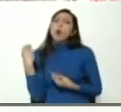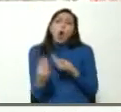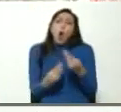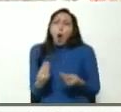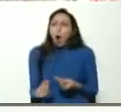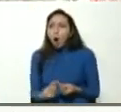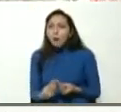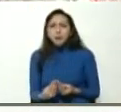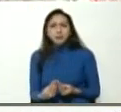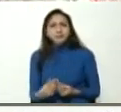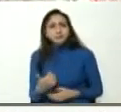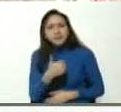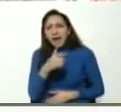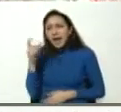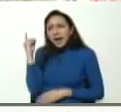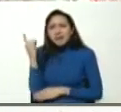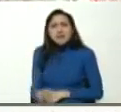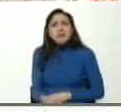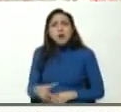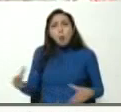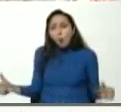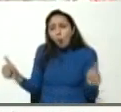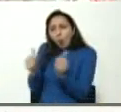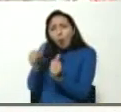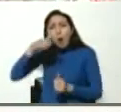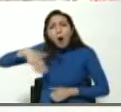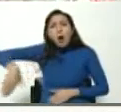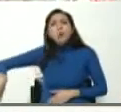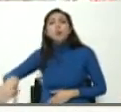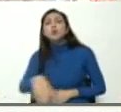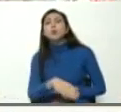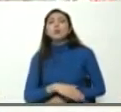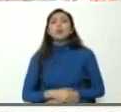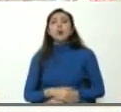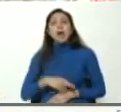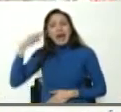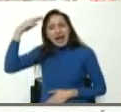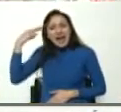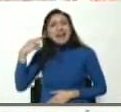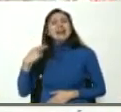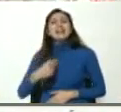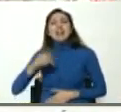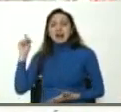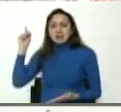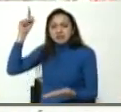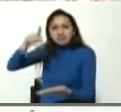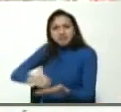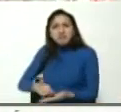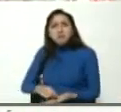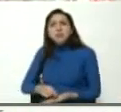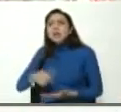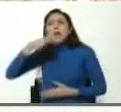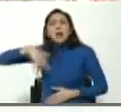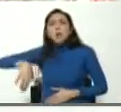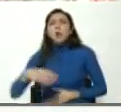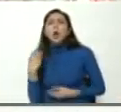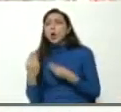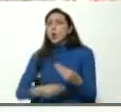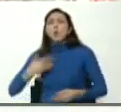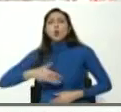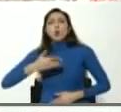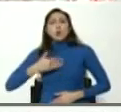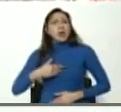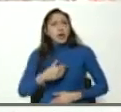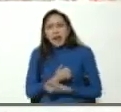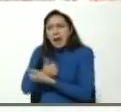gobierna al lado del pueblo cómo es que se pone el pie sobre la tierra como es que se escucha el pueblo como es que se llama la